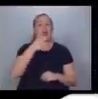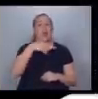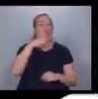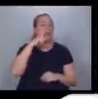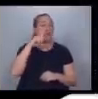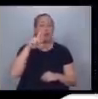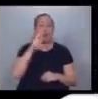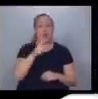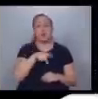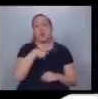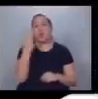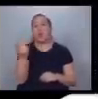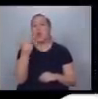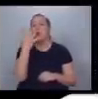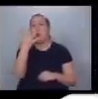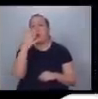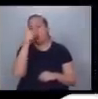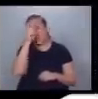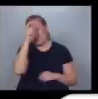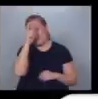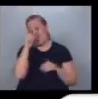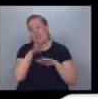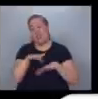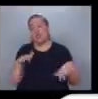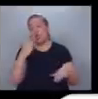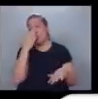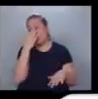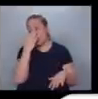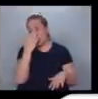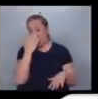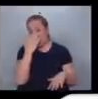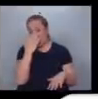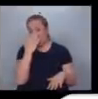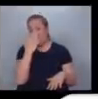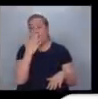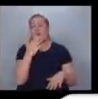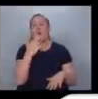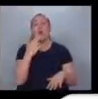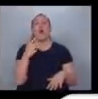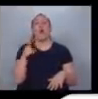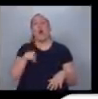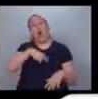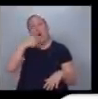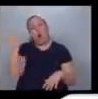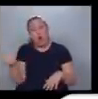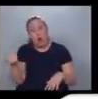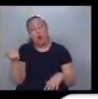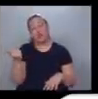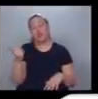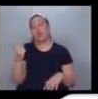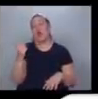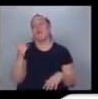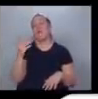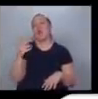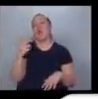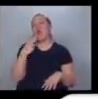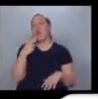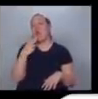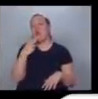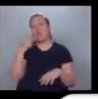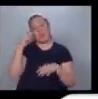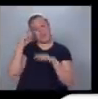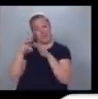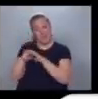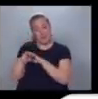4 Hospital de Niños Córdoba. Y están los 11 restantes en Carlos Paz. De los cuales, de